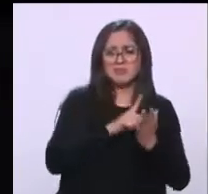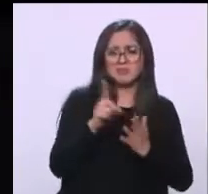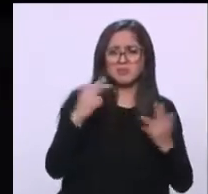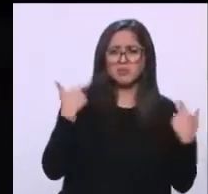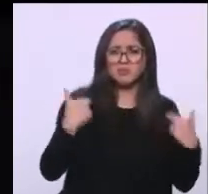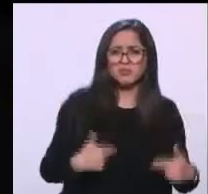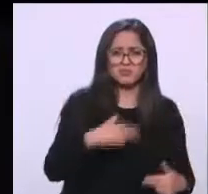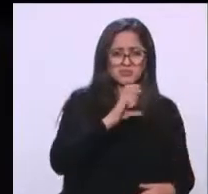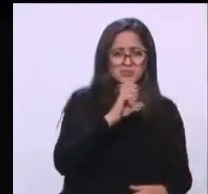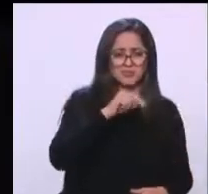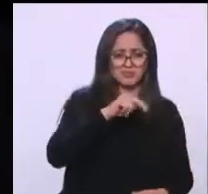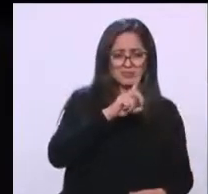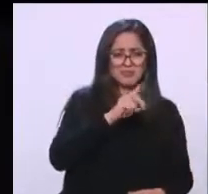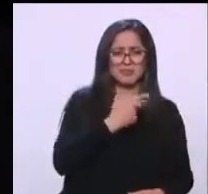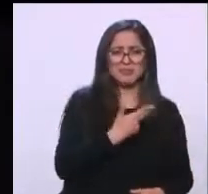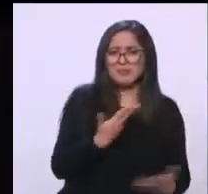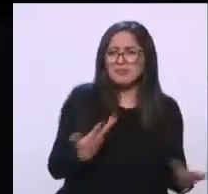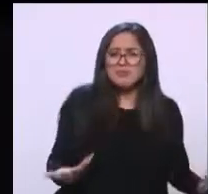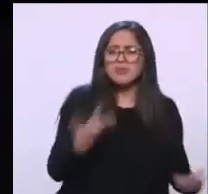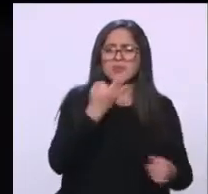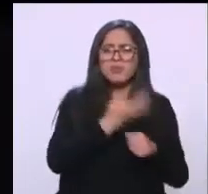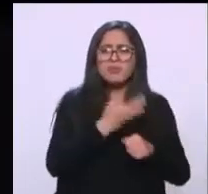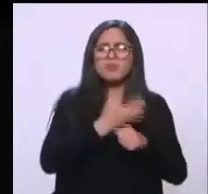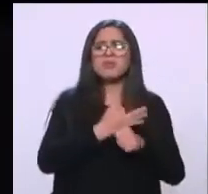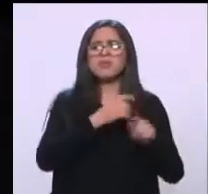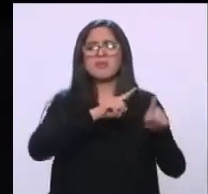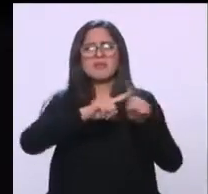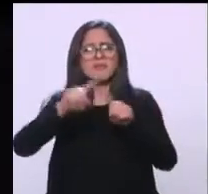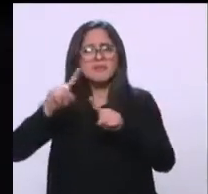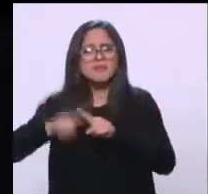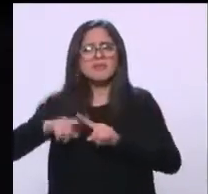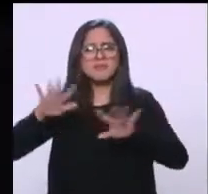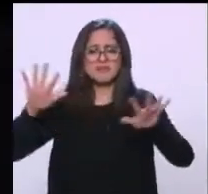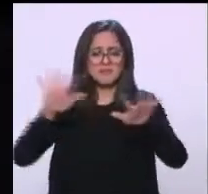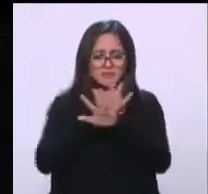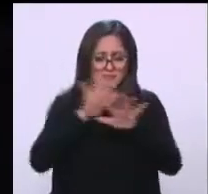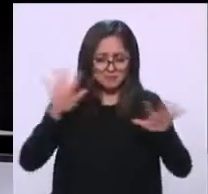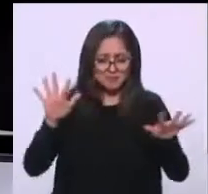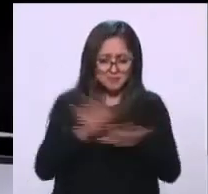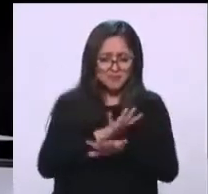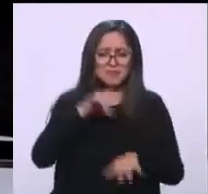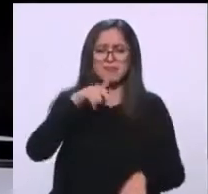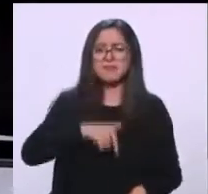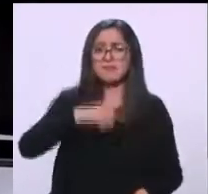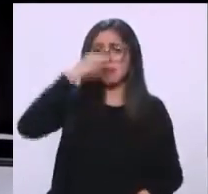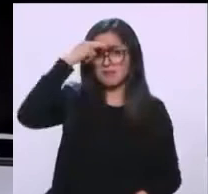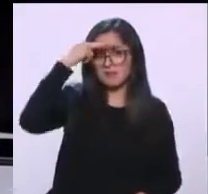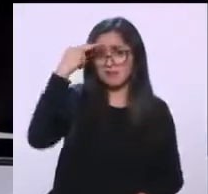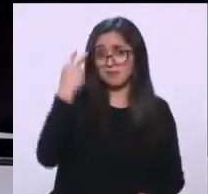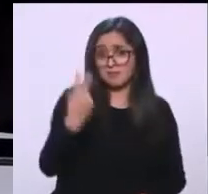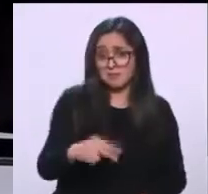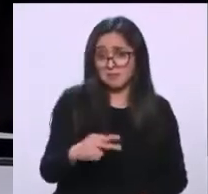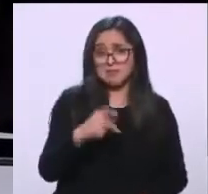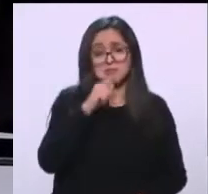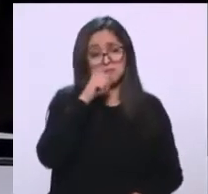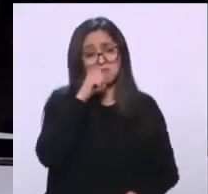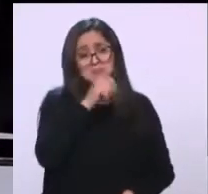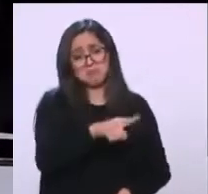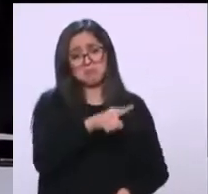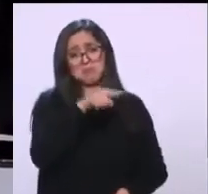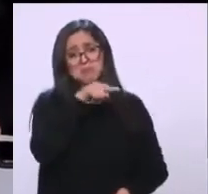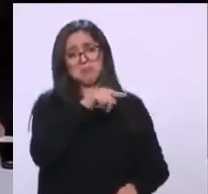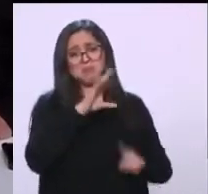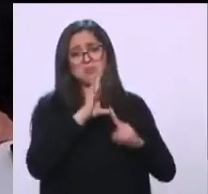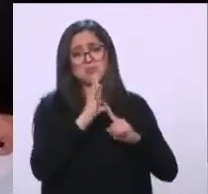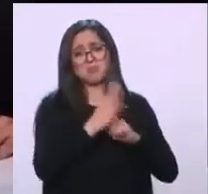ahora en un tiempo de cambio, en un tiempo de una transformación que está llevando a cabo el país y en la cual la Comisión pues tiene que